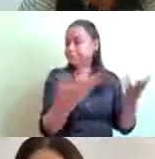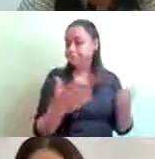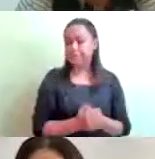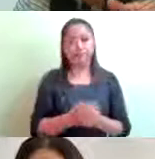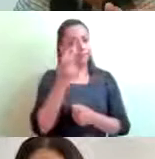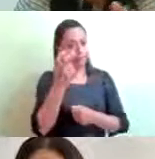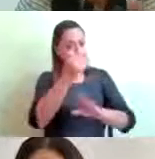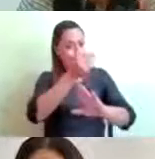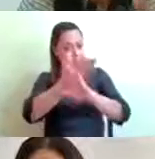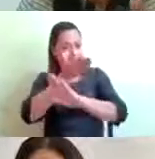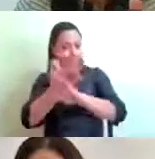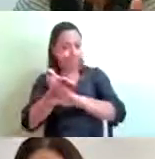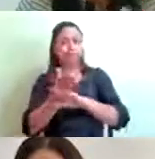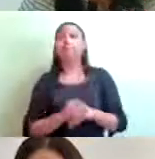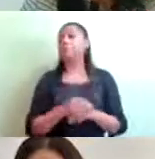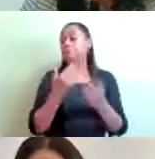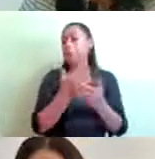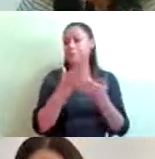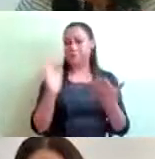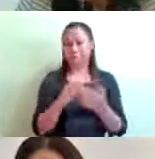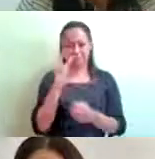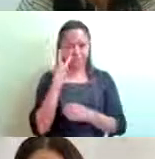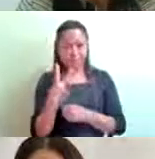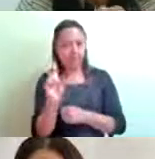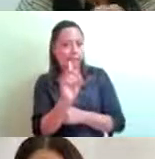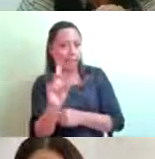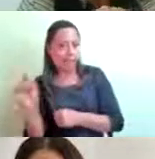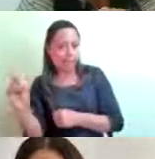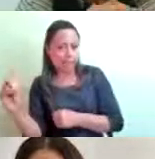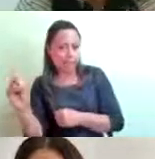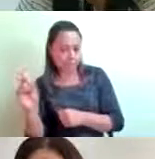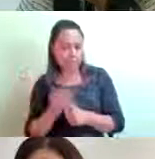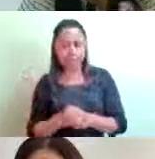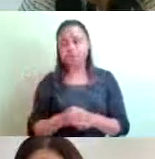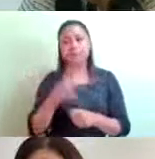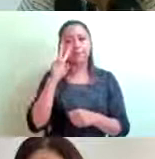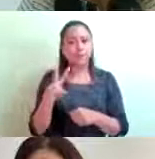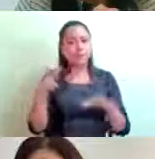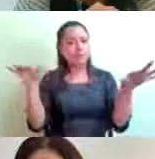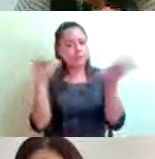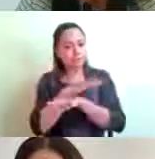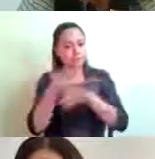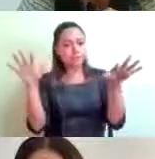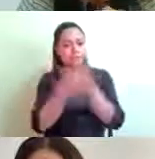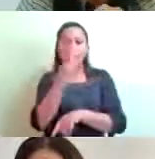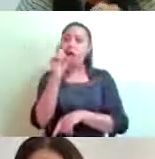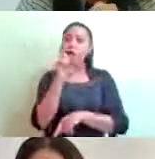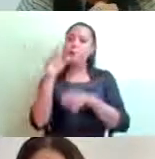los efectos. A la derecha, por ejemplo, también vean cómo los cambios en patrones de